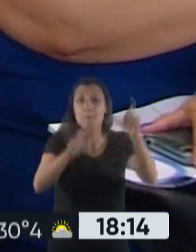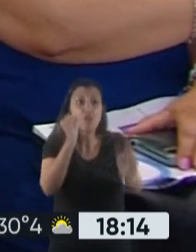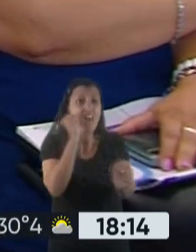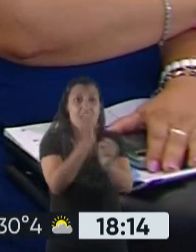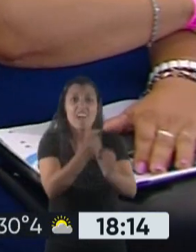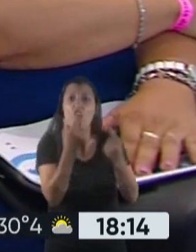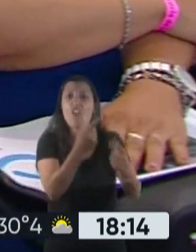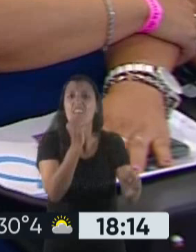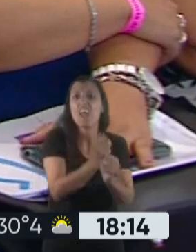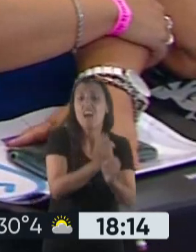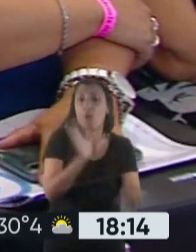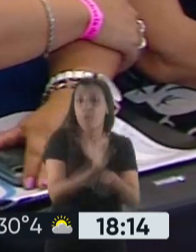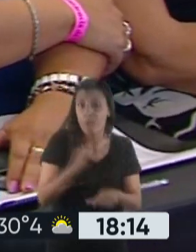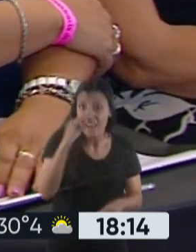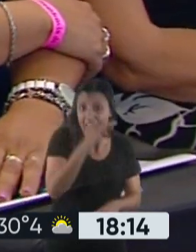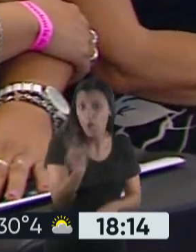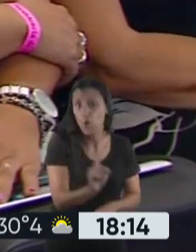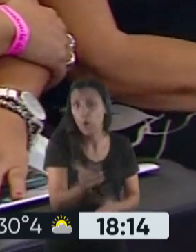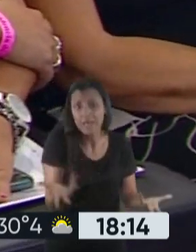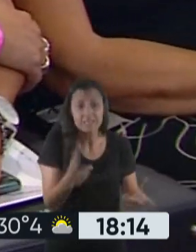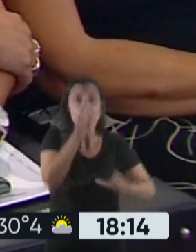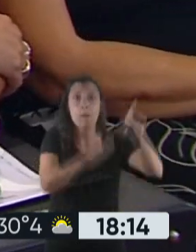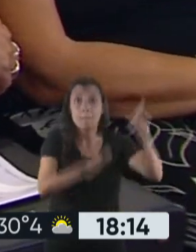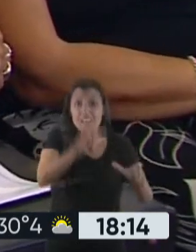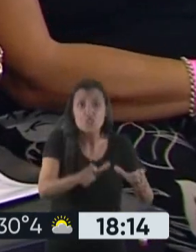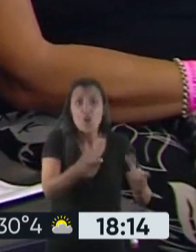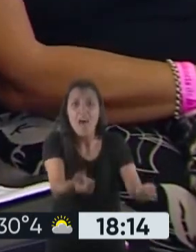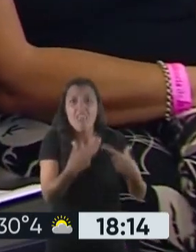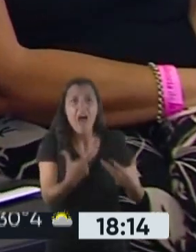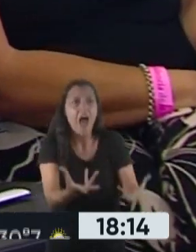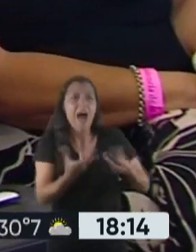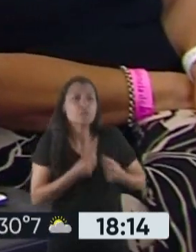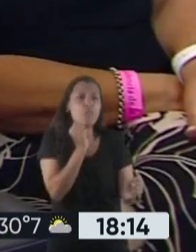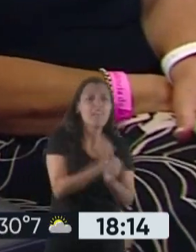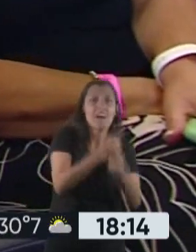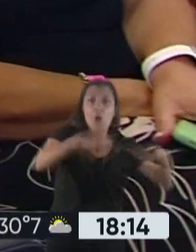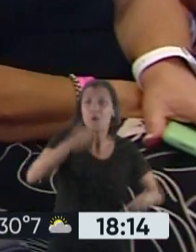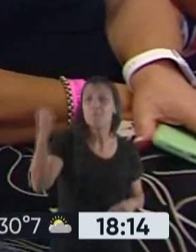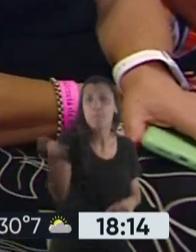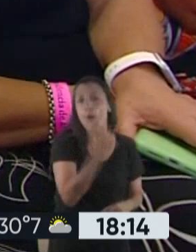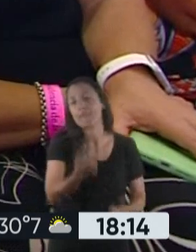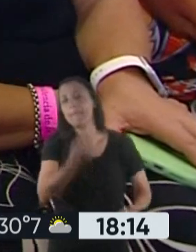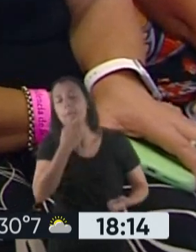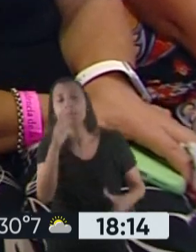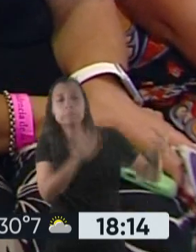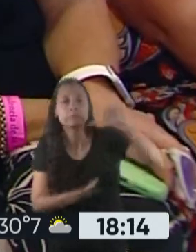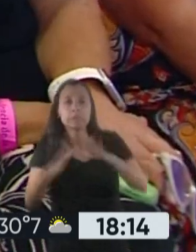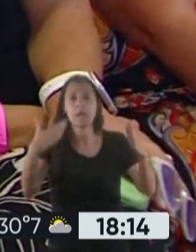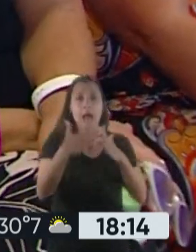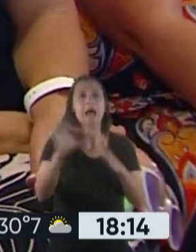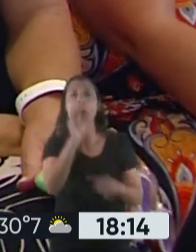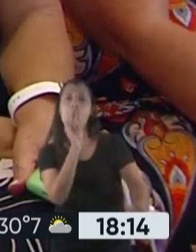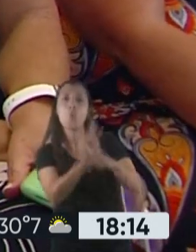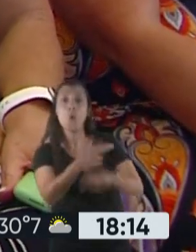en negro a personas que nos ayudan a cosas tan importantes como mantener el orden de la casa, como cuidar a